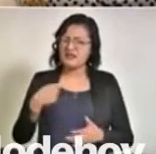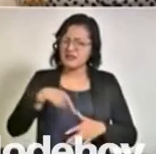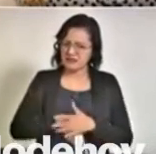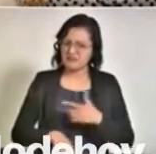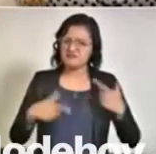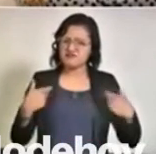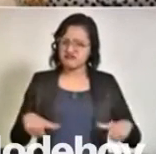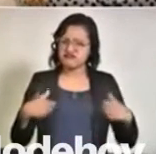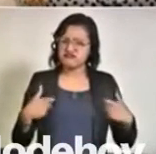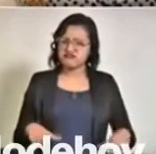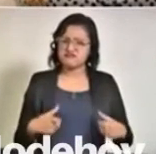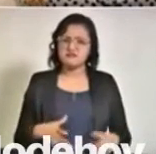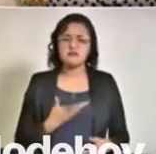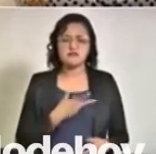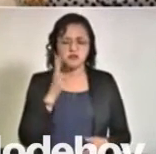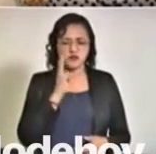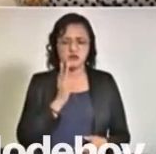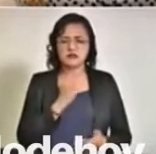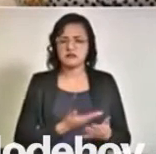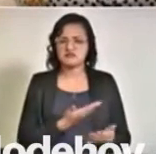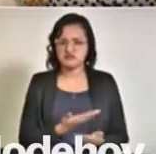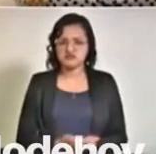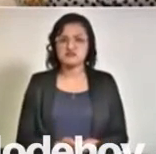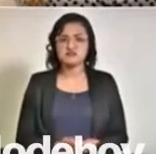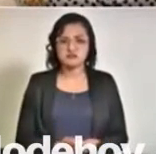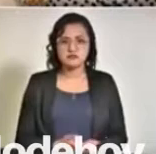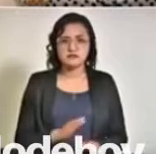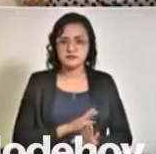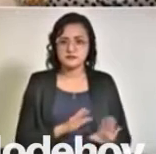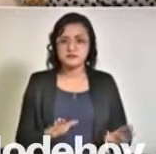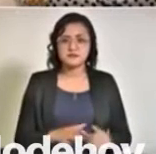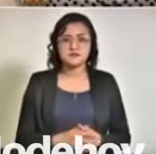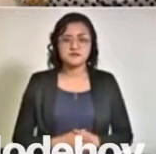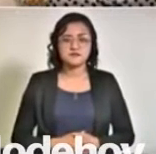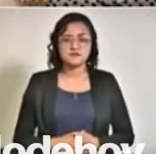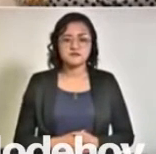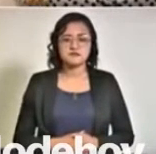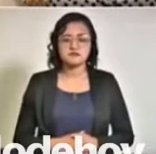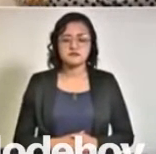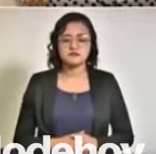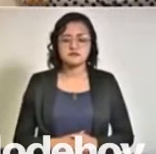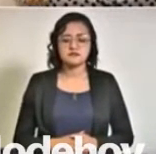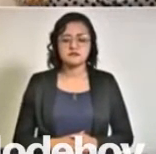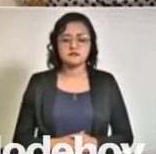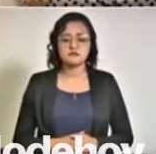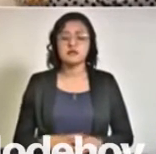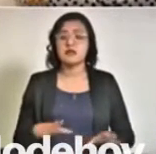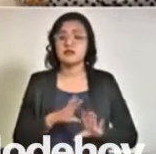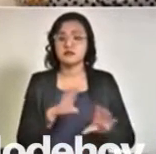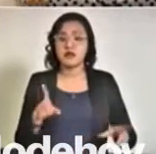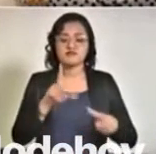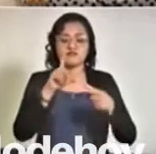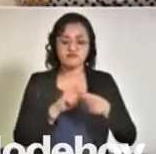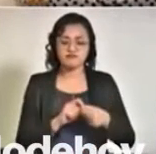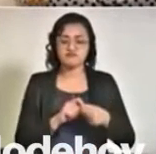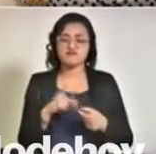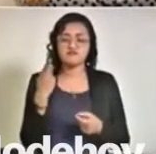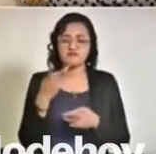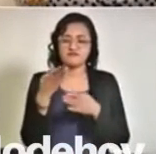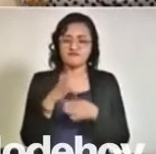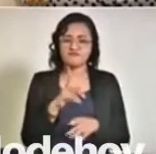y ella hasta las pruebas ahí están las pruebas y hago el congelamiento de cuentas